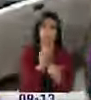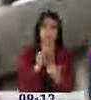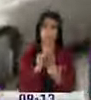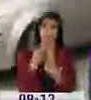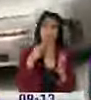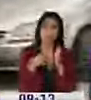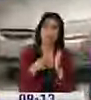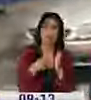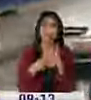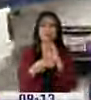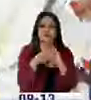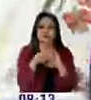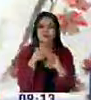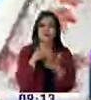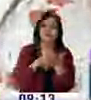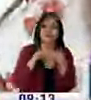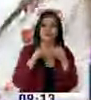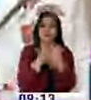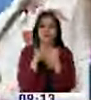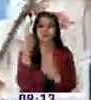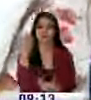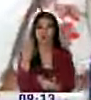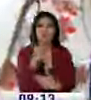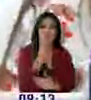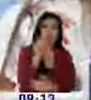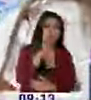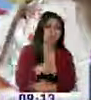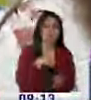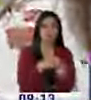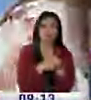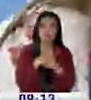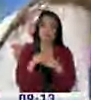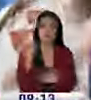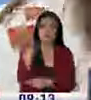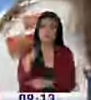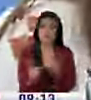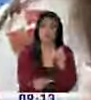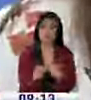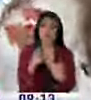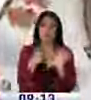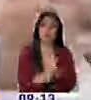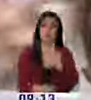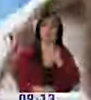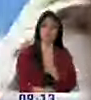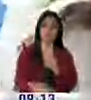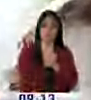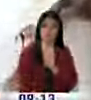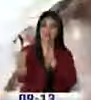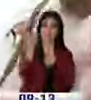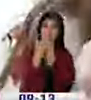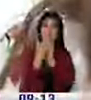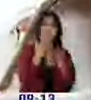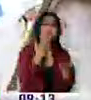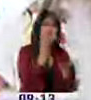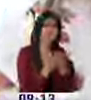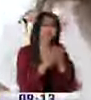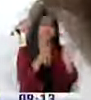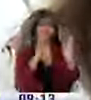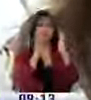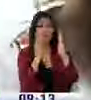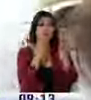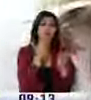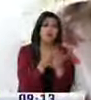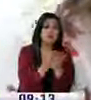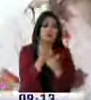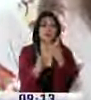solo en manifiestos públicos de los colectivos, sino de la ciudadanía que sale, se acerca a decir gracias por escuchar